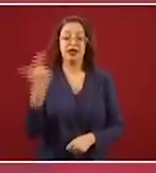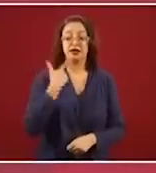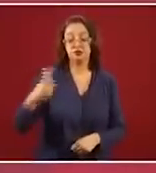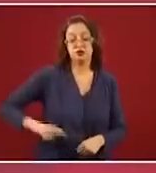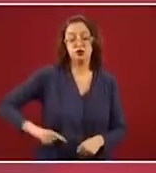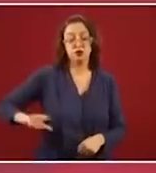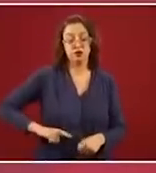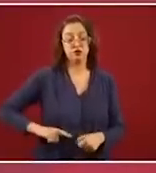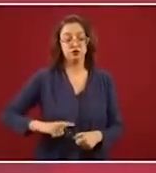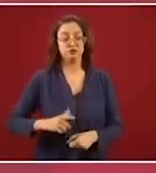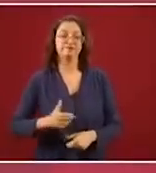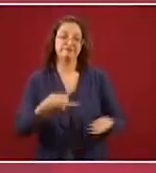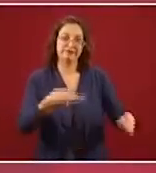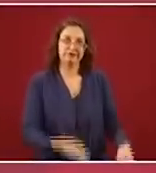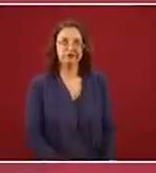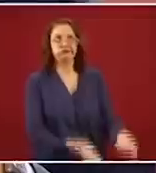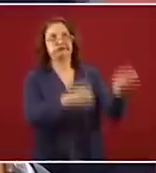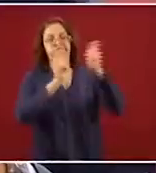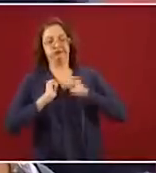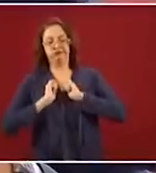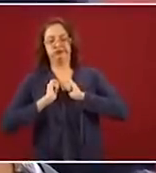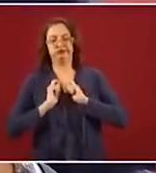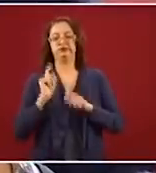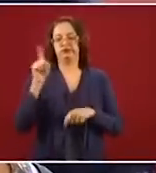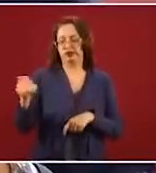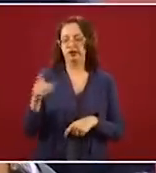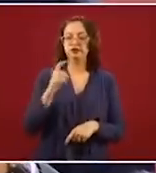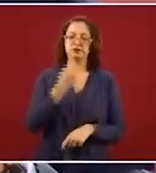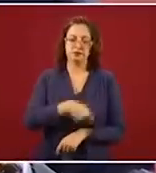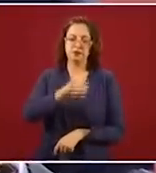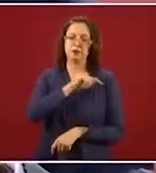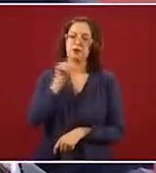astillero. En España,